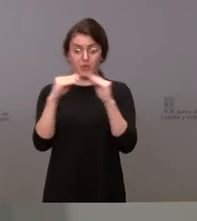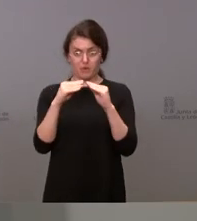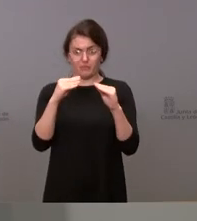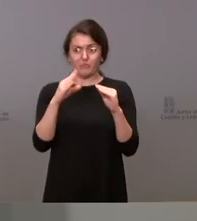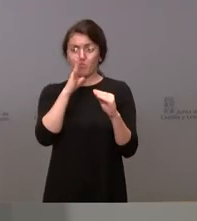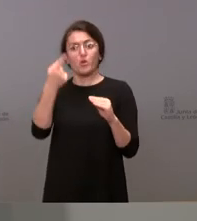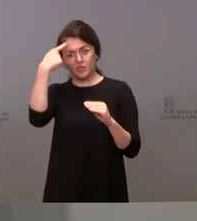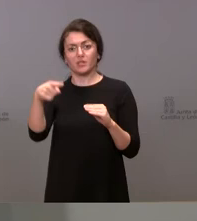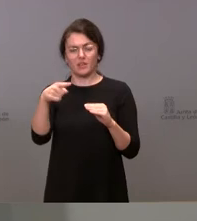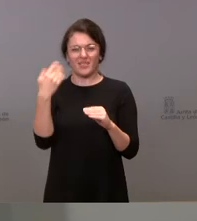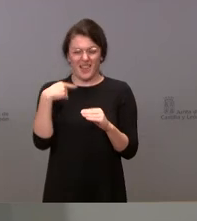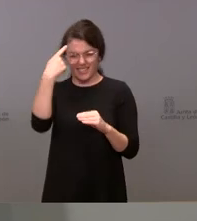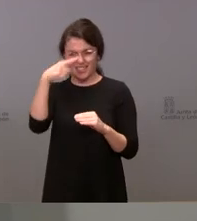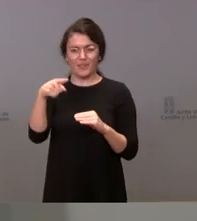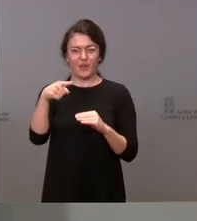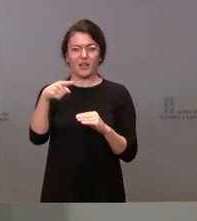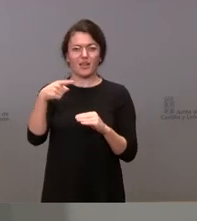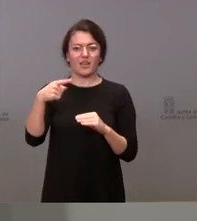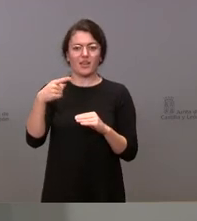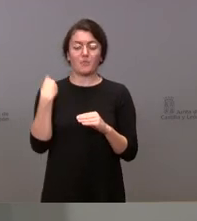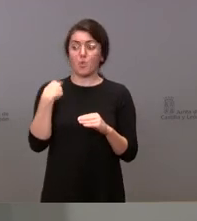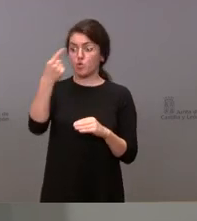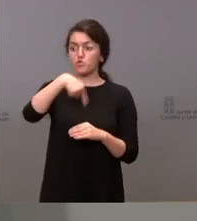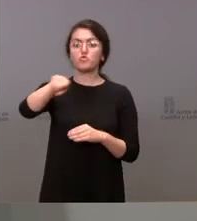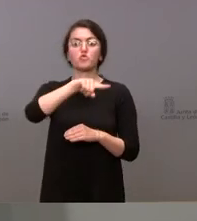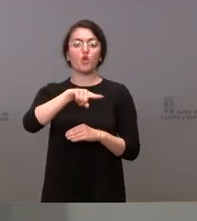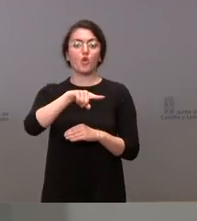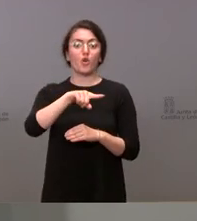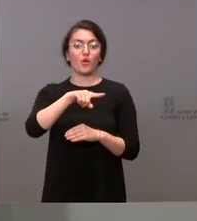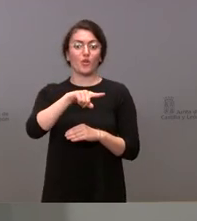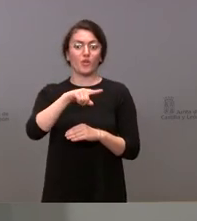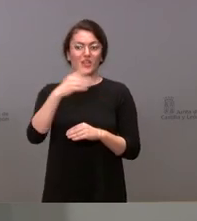usted, como lo saben todos los que vivieron la moción de censura.